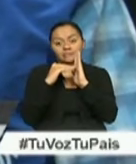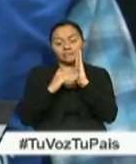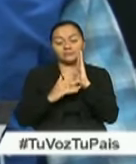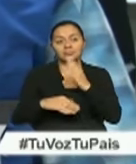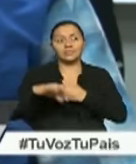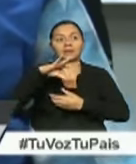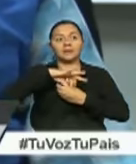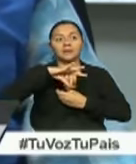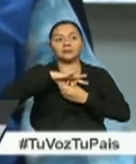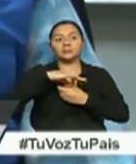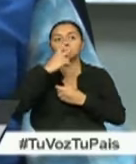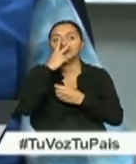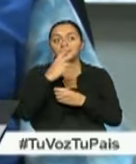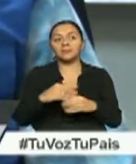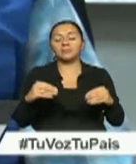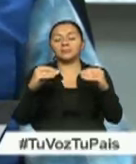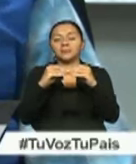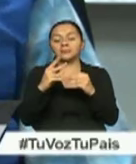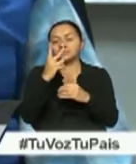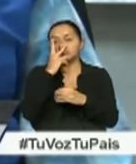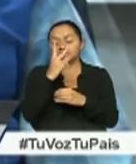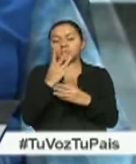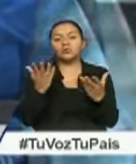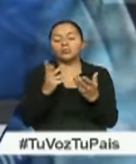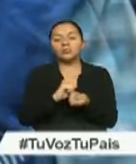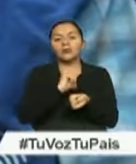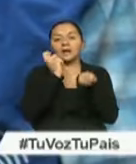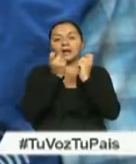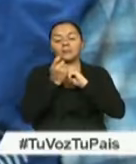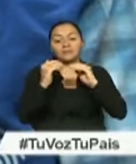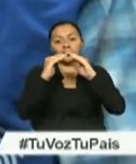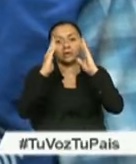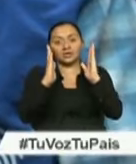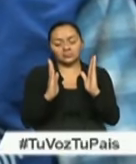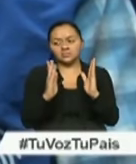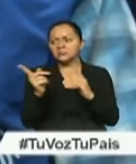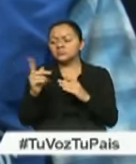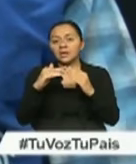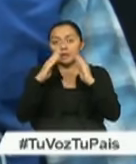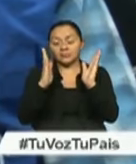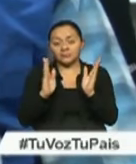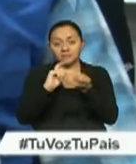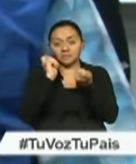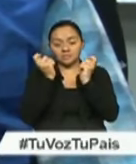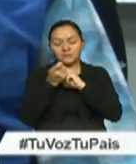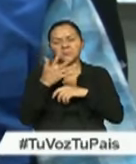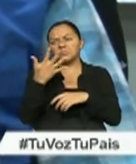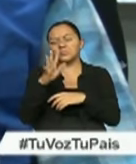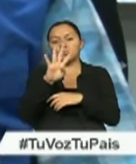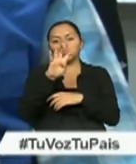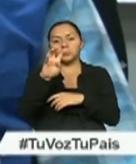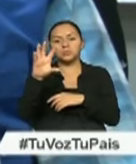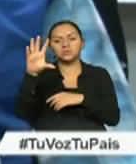sentido, terminamos exitosamente la campaña de cambios de domicilio. La subimos aproximadamente